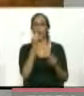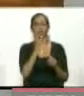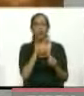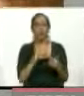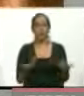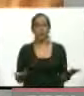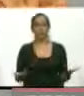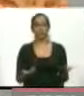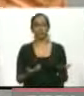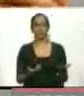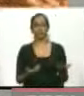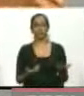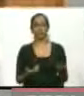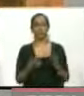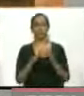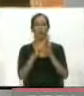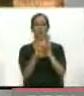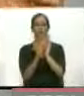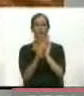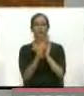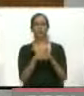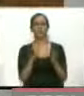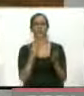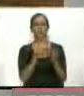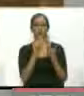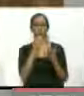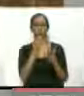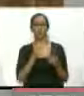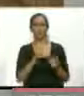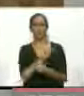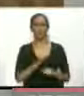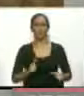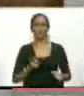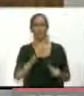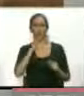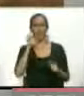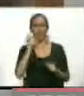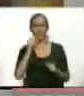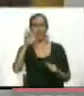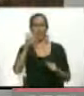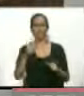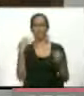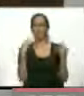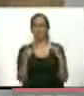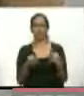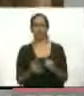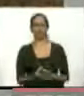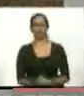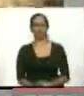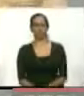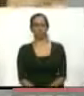partes todo el barrio está vendiendo la comida lo cual que nosotros hablamos con ellos como gente civilizada